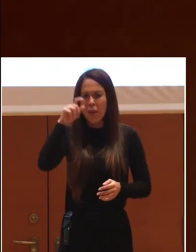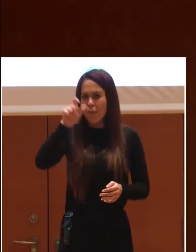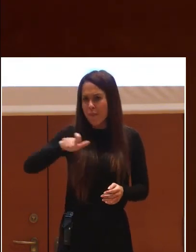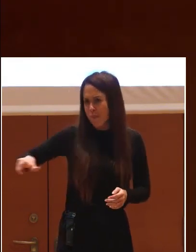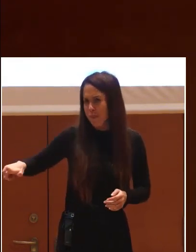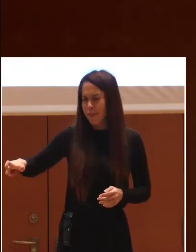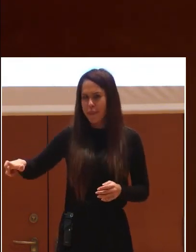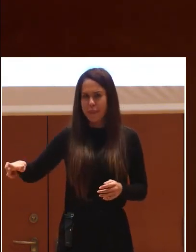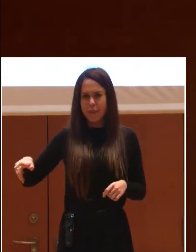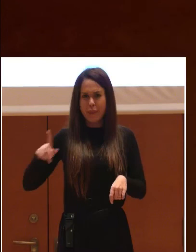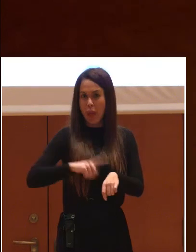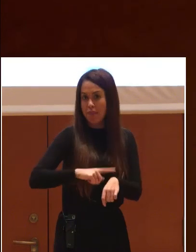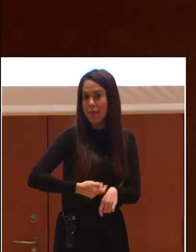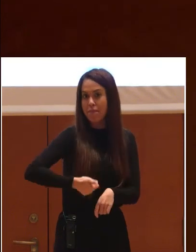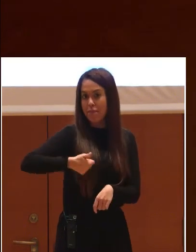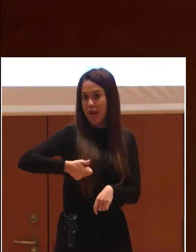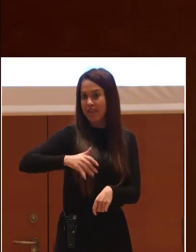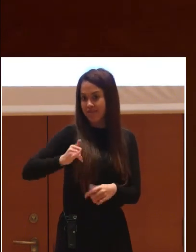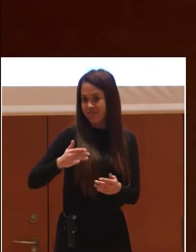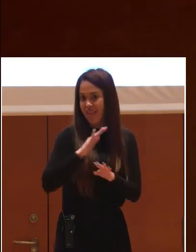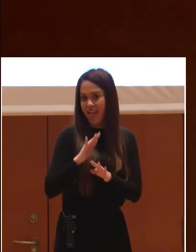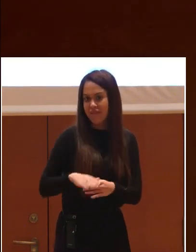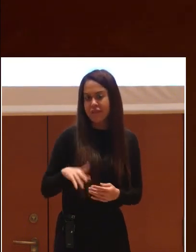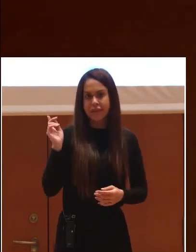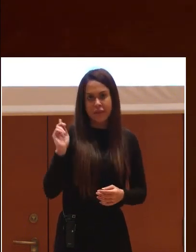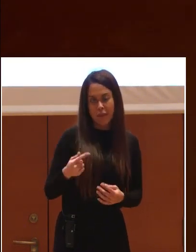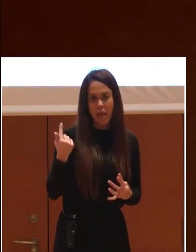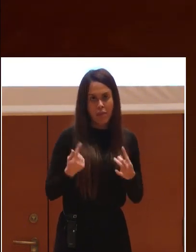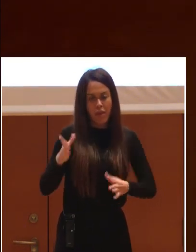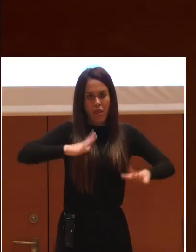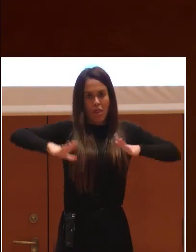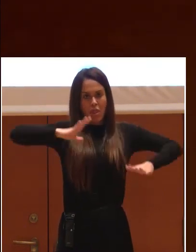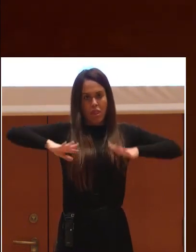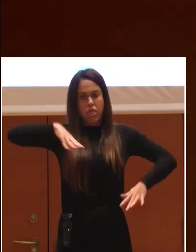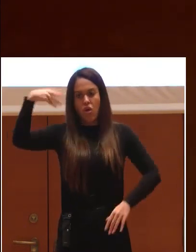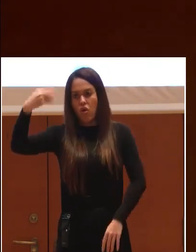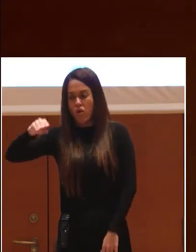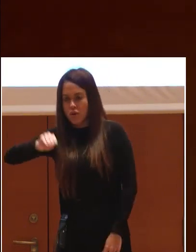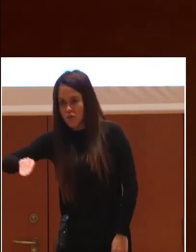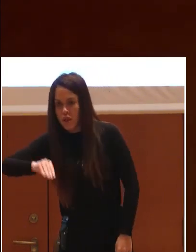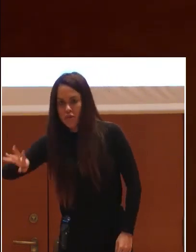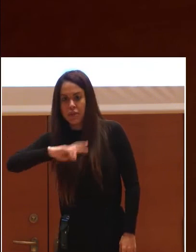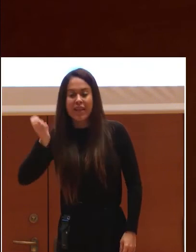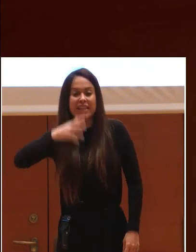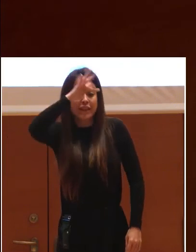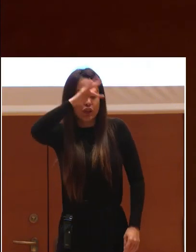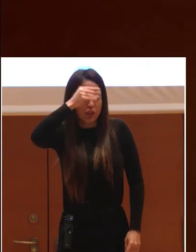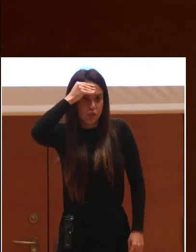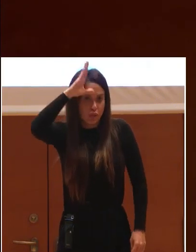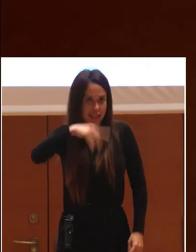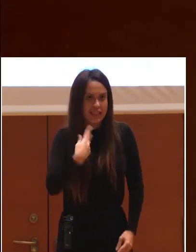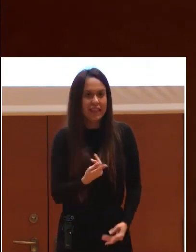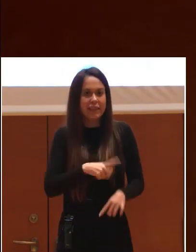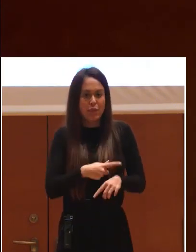el trabajo que hacen estas personas en el voluntariado es muy muy importante en teoría demás tiene mucho más tiempo